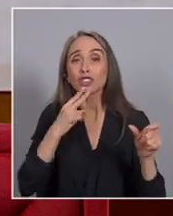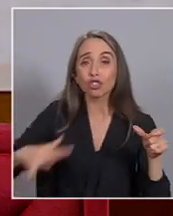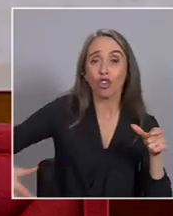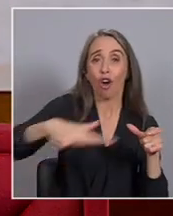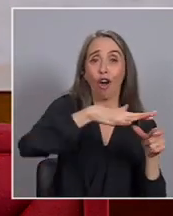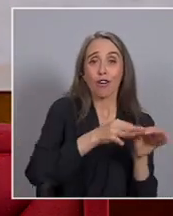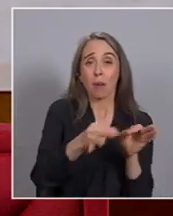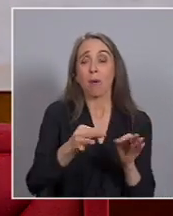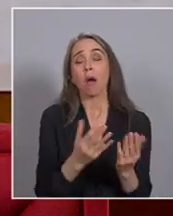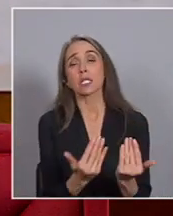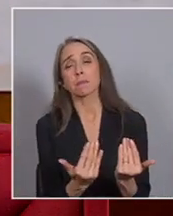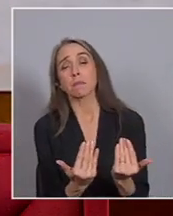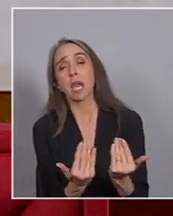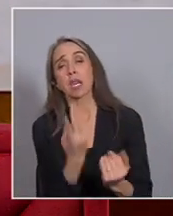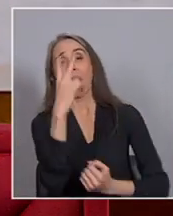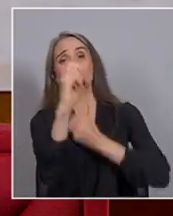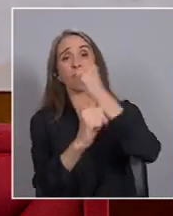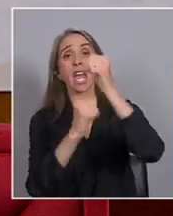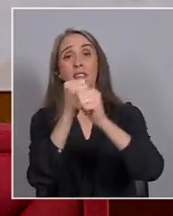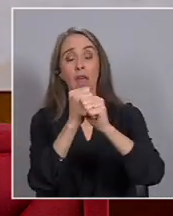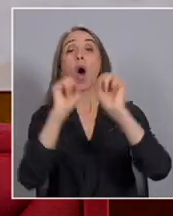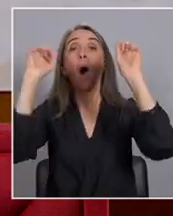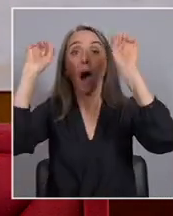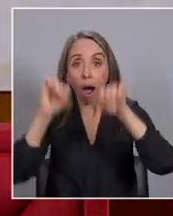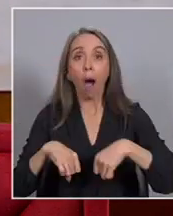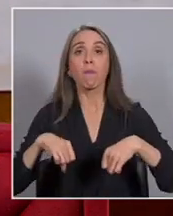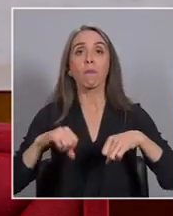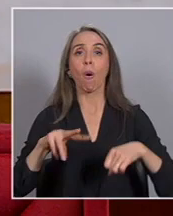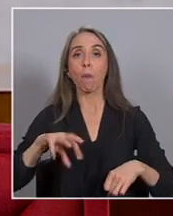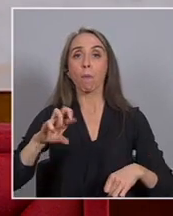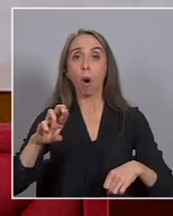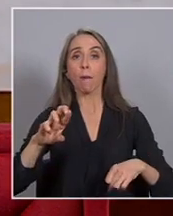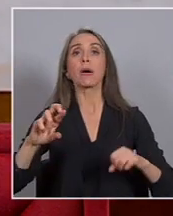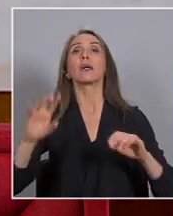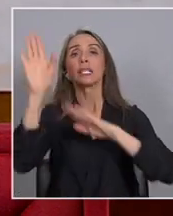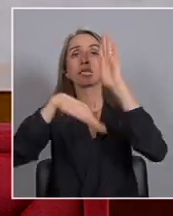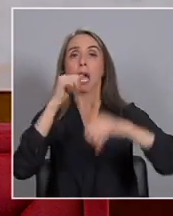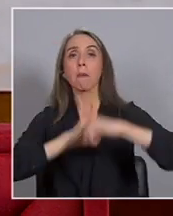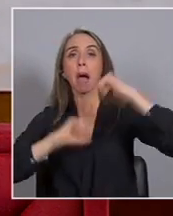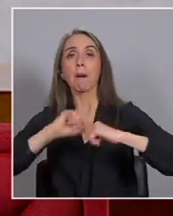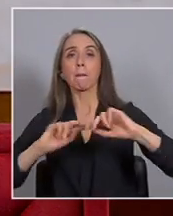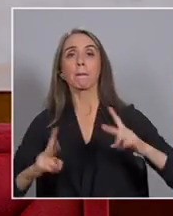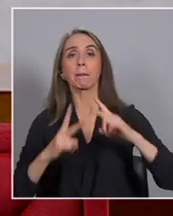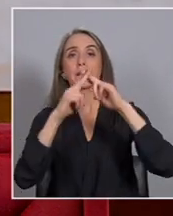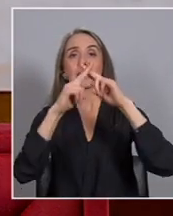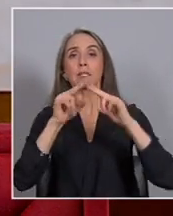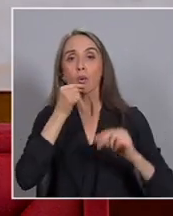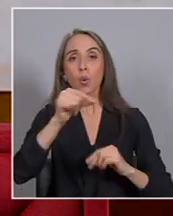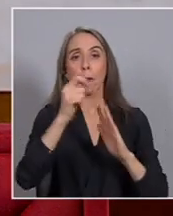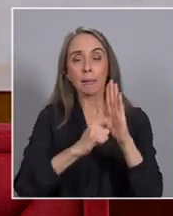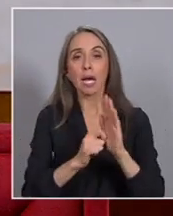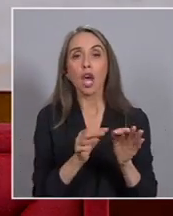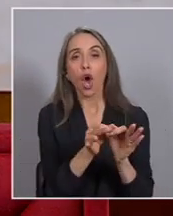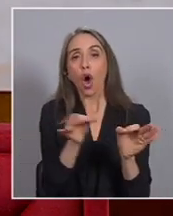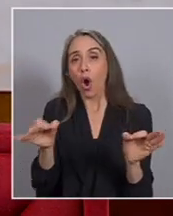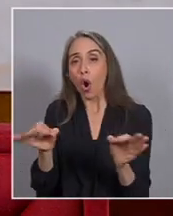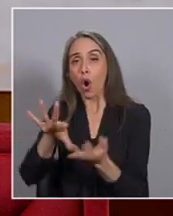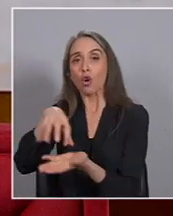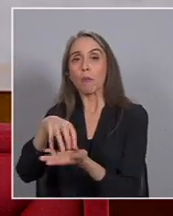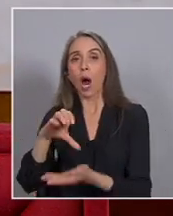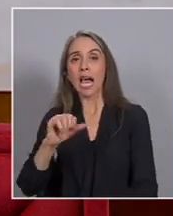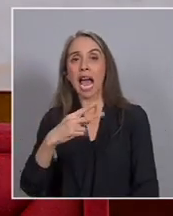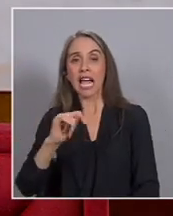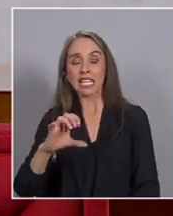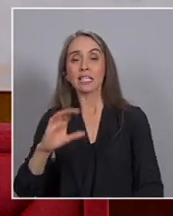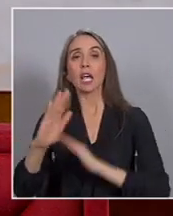hace más de 20 años. Conseguimos su aprobación y vamos a licitar la obra en los próximos meses. O en la comuna de Cañete, el